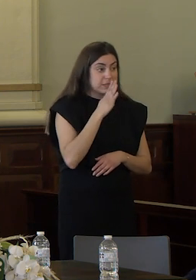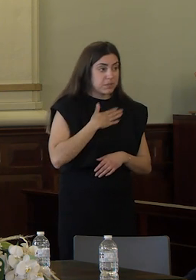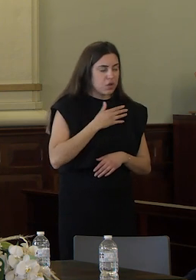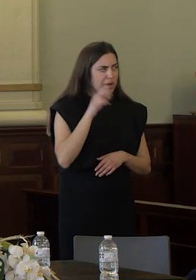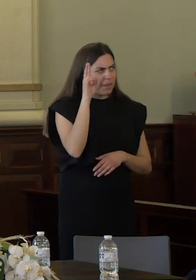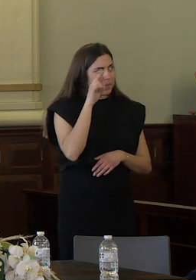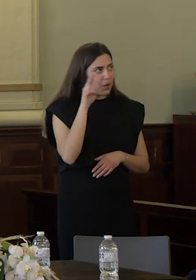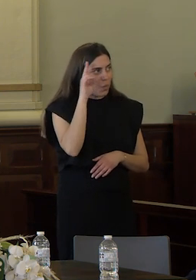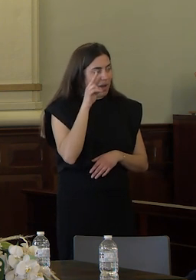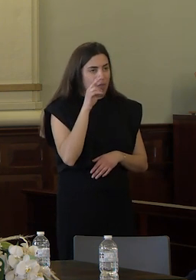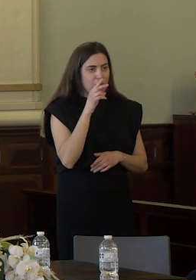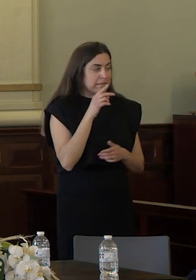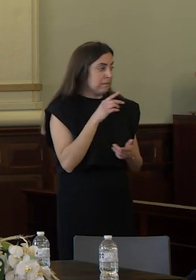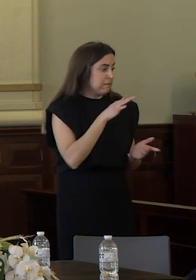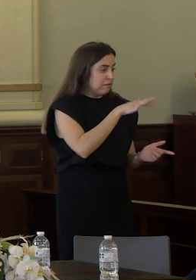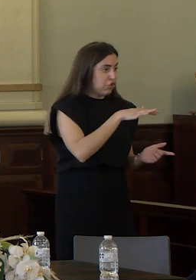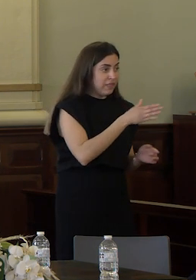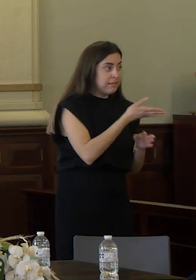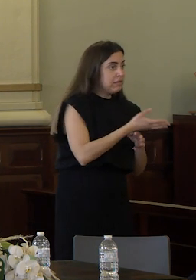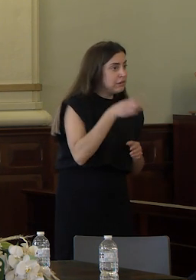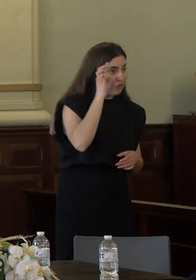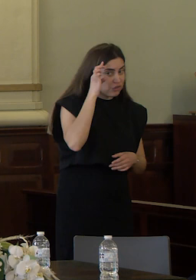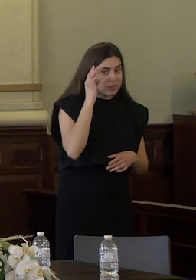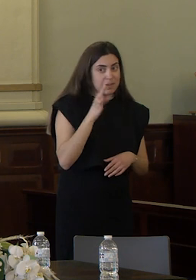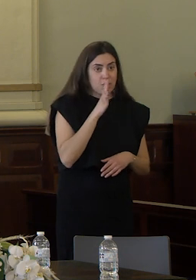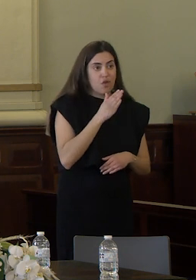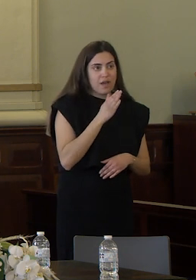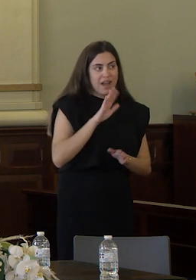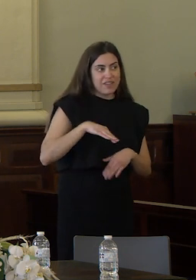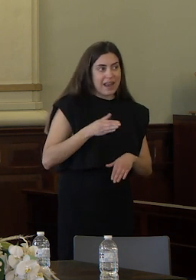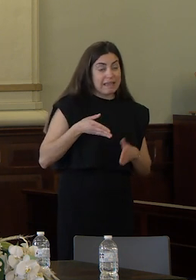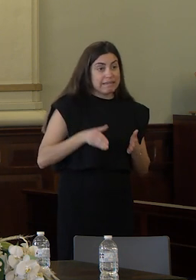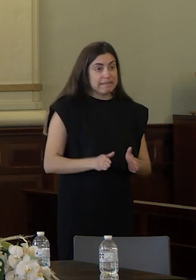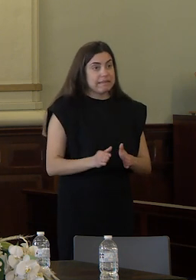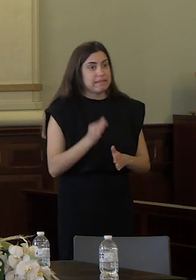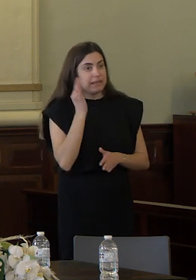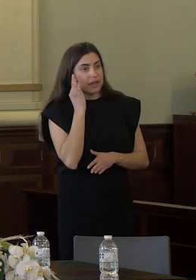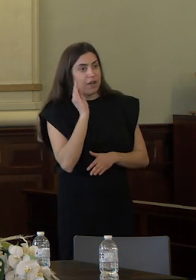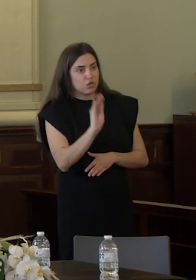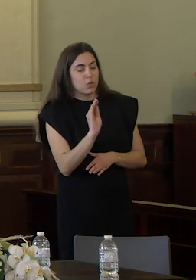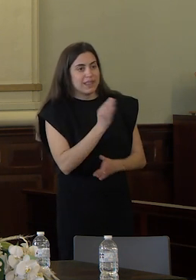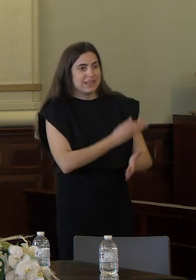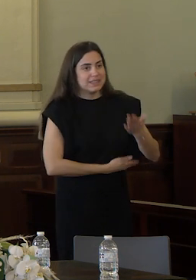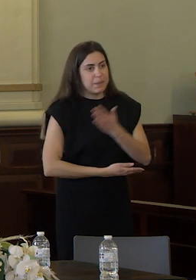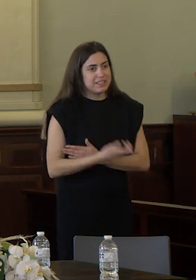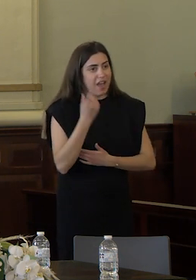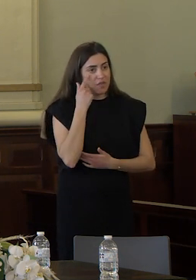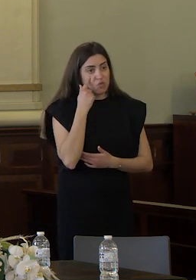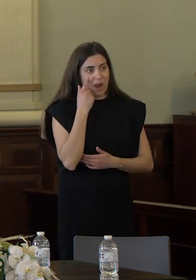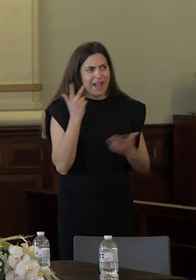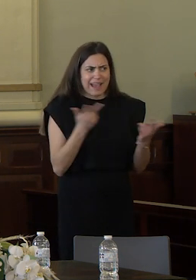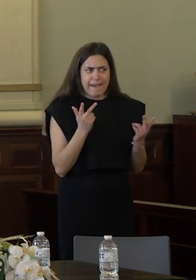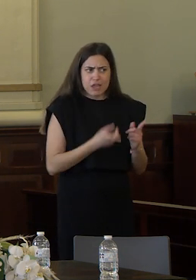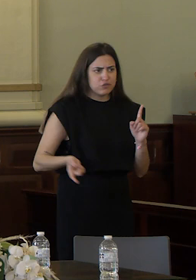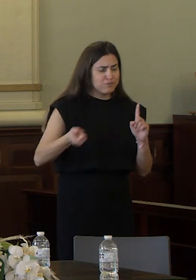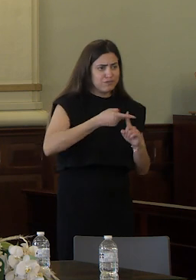que podían estar al confirmarles que su hija pues, tenía una discapacidad visual grave, un problema de visión que no tenía solución,